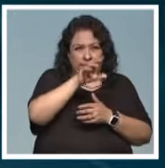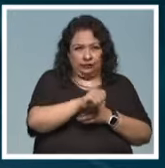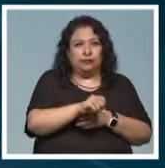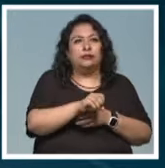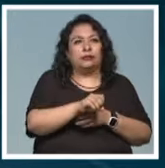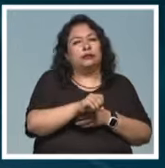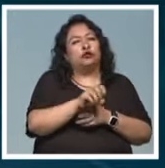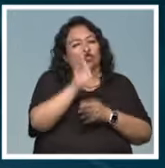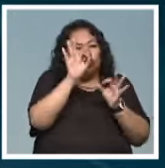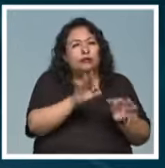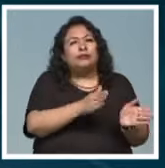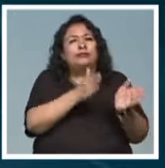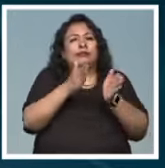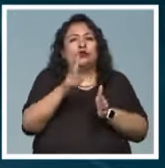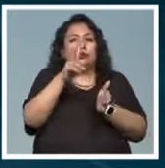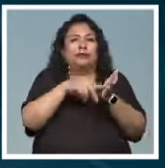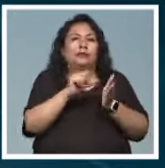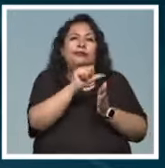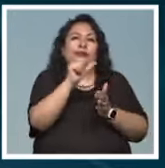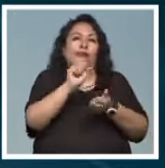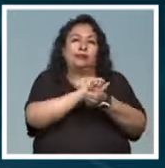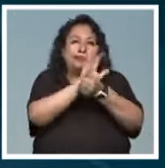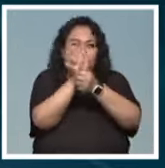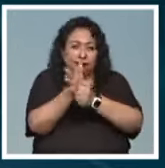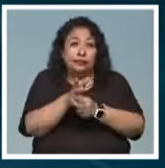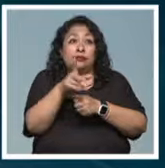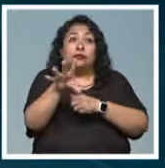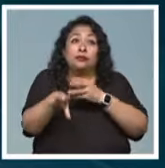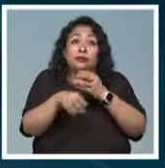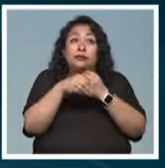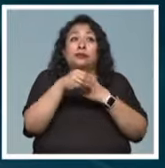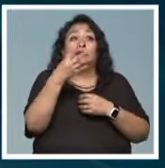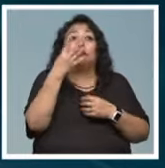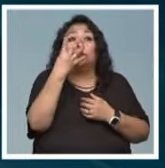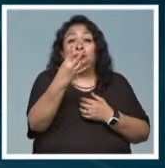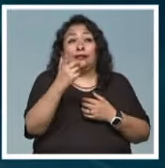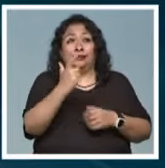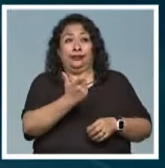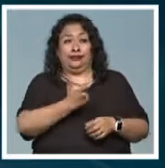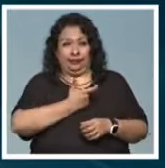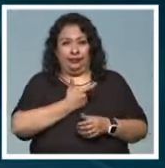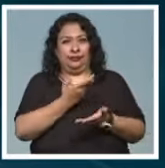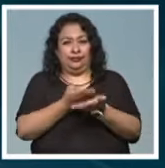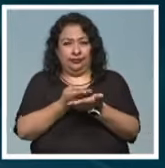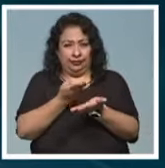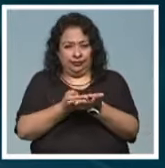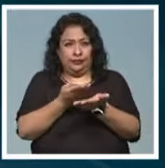en 2021 por la pandemia de COVID, edición en la que sumamos 4 medallas